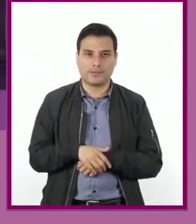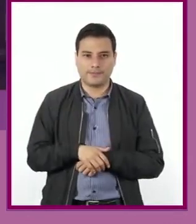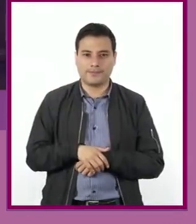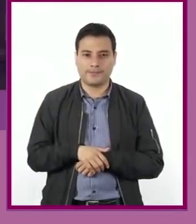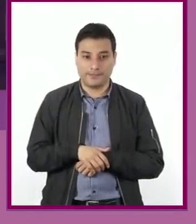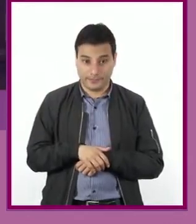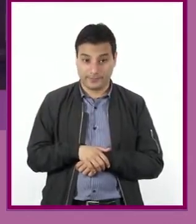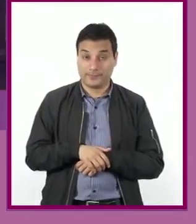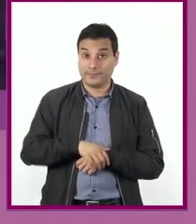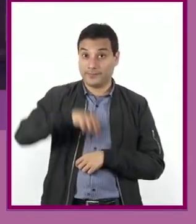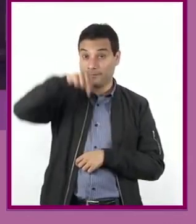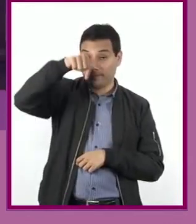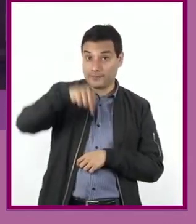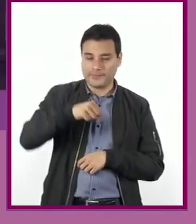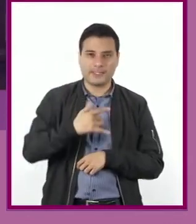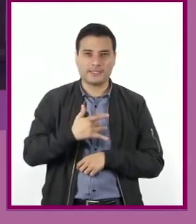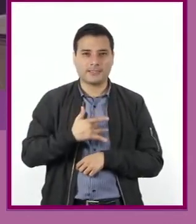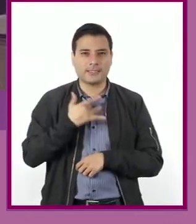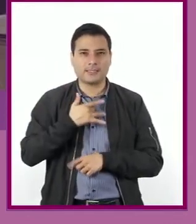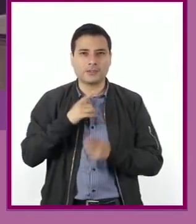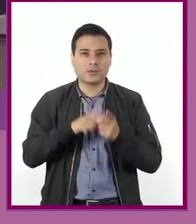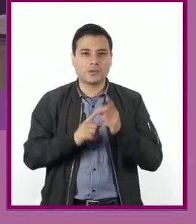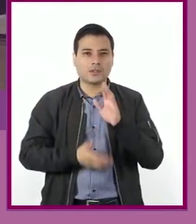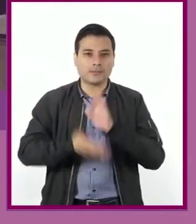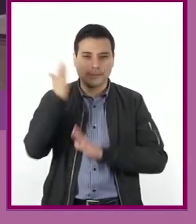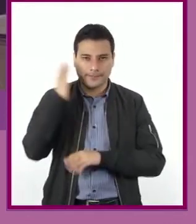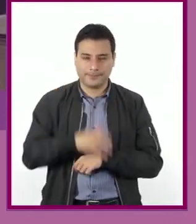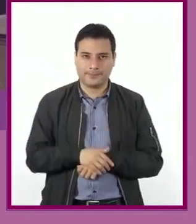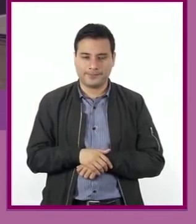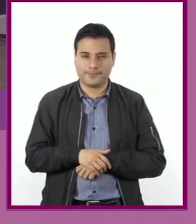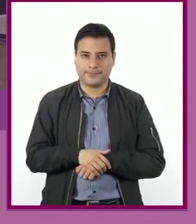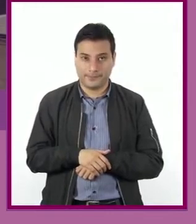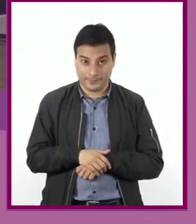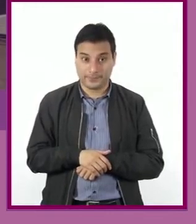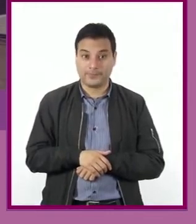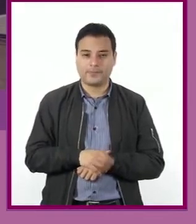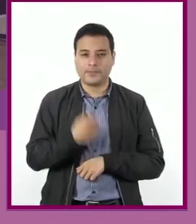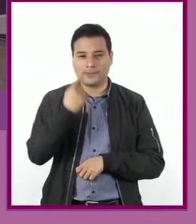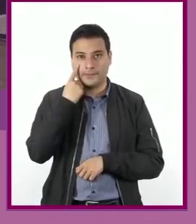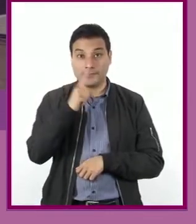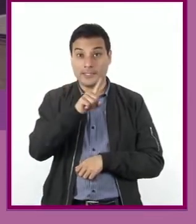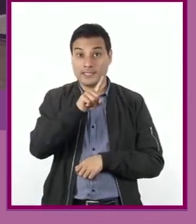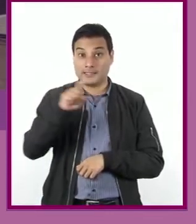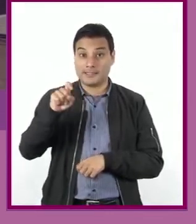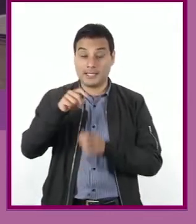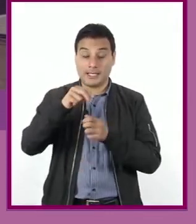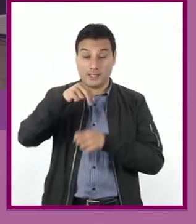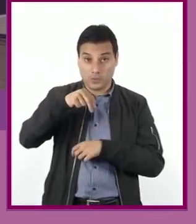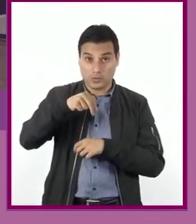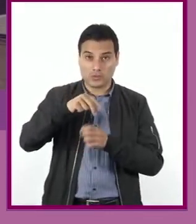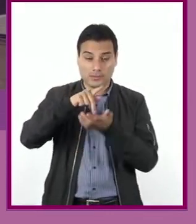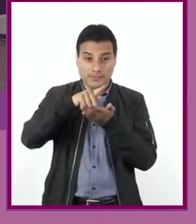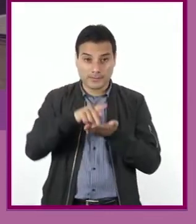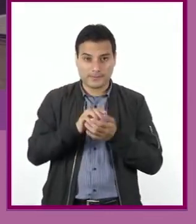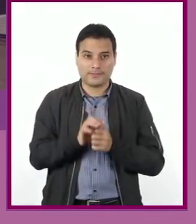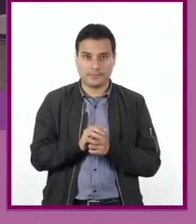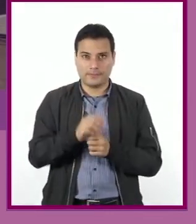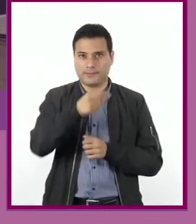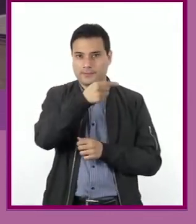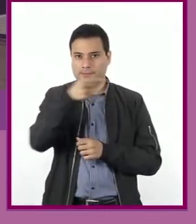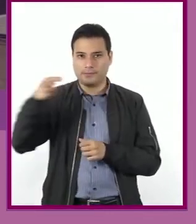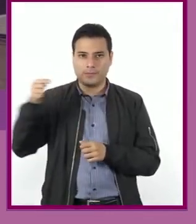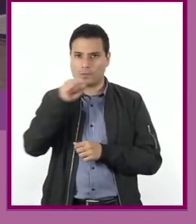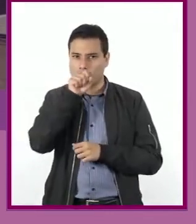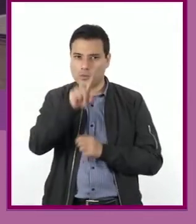sentido y el tamaño la magnitud. Si la piñata pesa 100 newtons, las fuerzas que se ejercen en ambos extremos deben ser de la